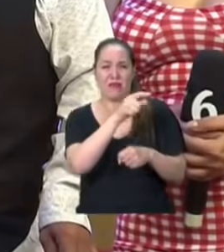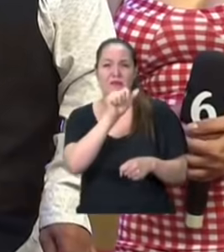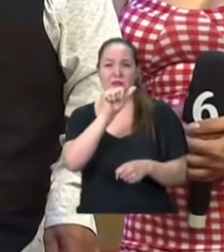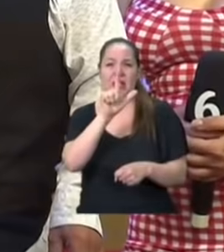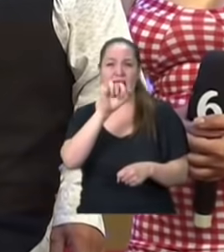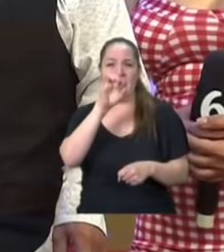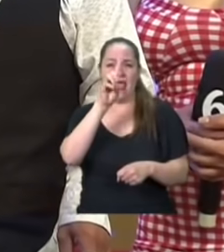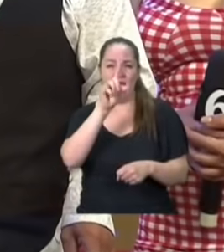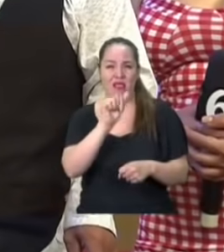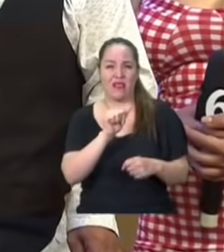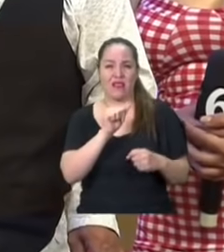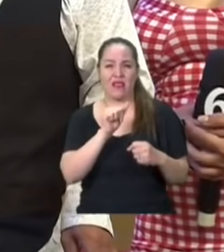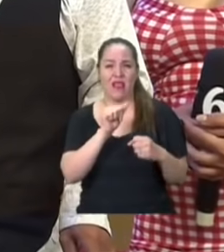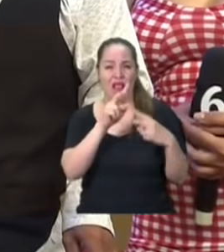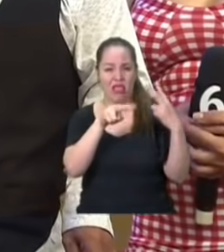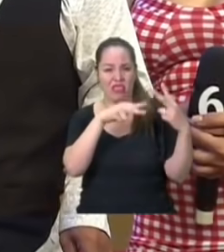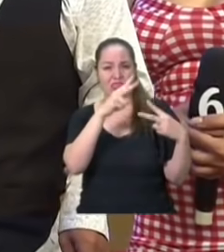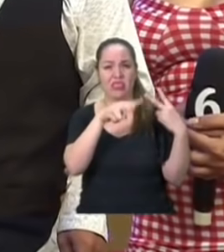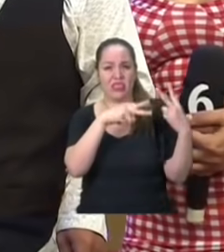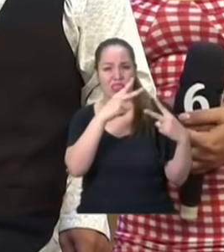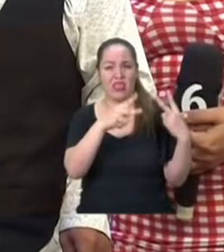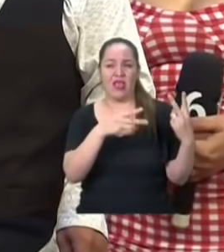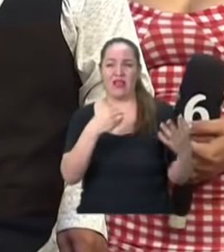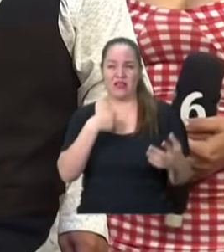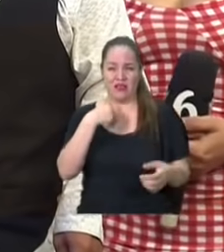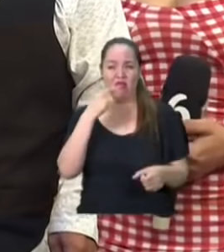pues el tóxico es él porque pues me prohibía todo.